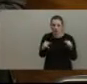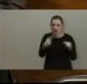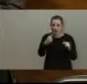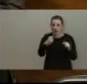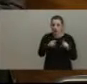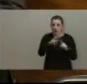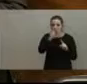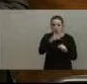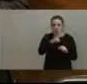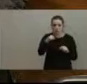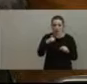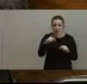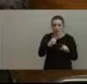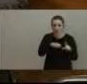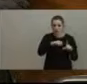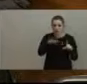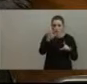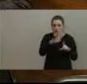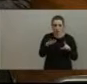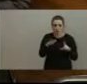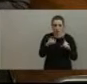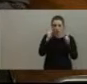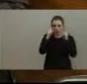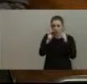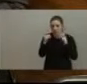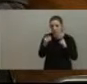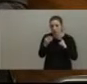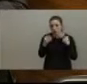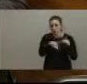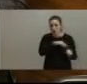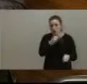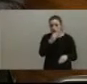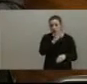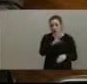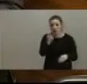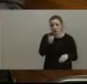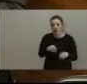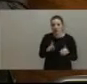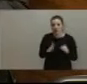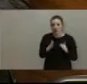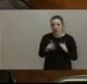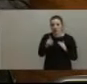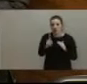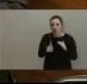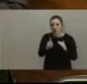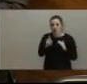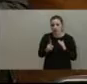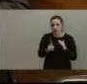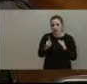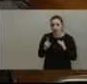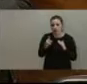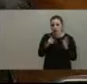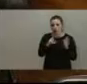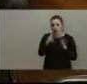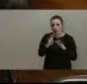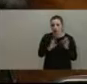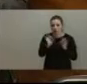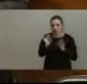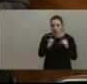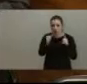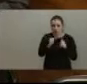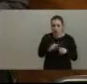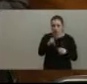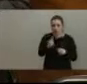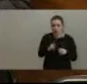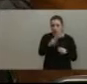de las comunidades autónomas del Estado con mejores rendimientos. Promoción en primaria, la tasa 96%, la tasa de titulación en